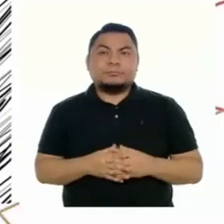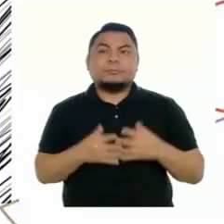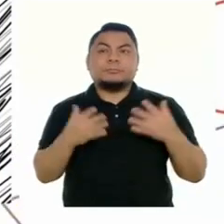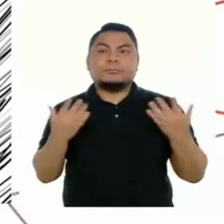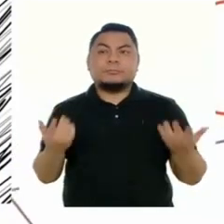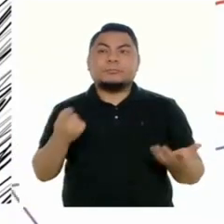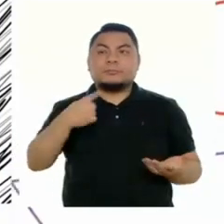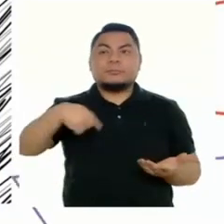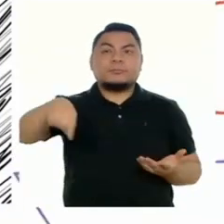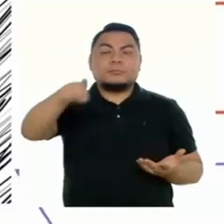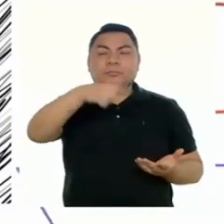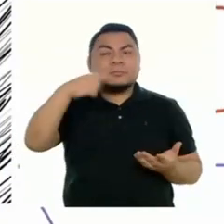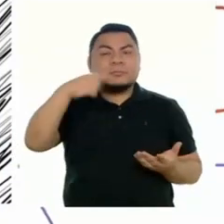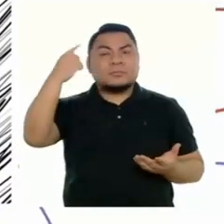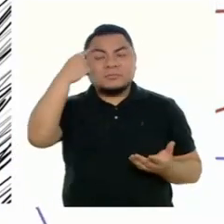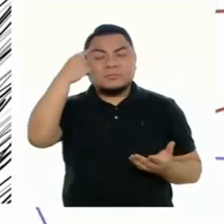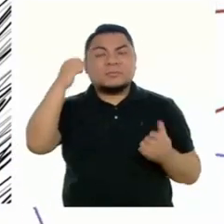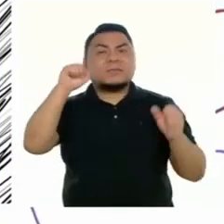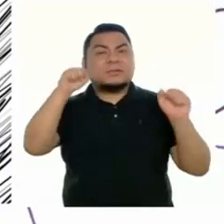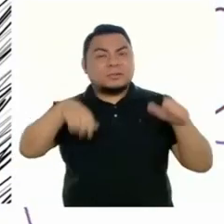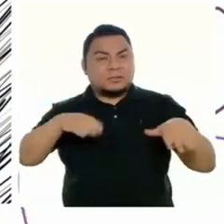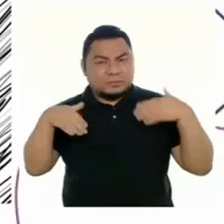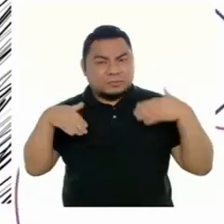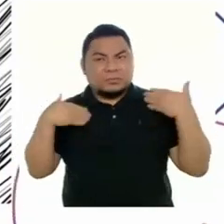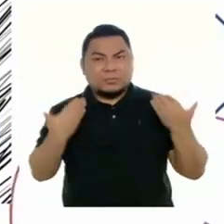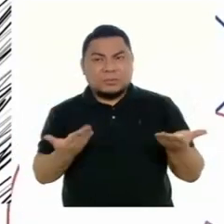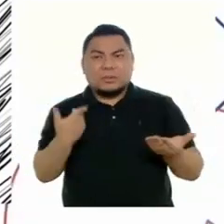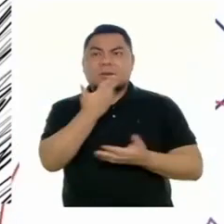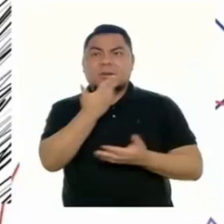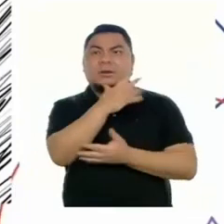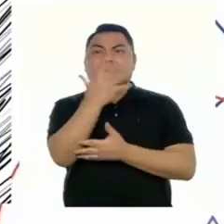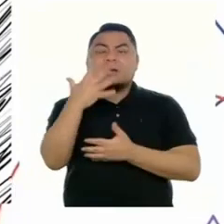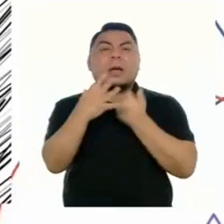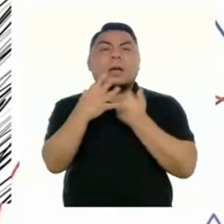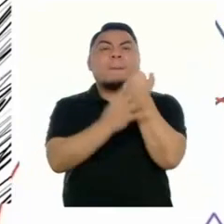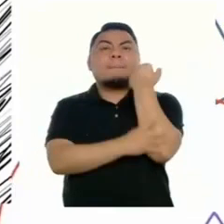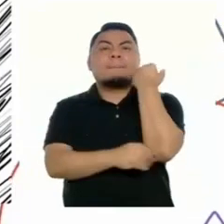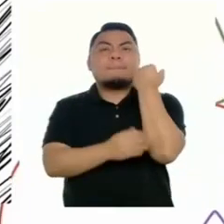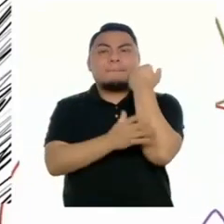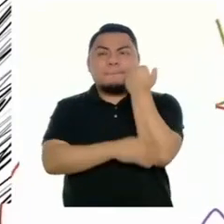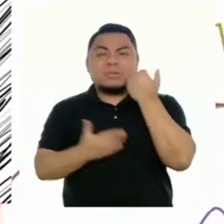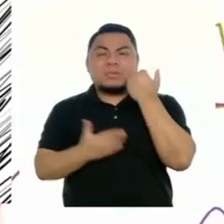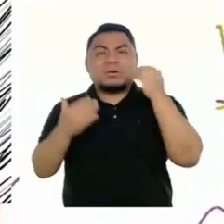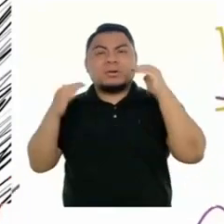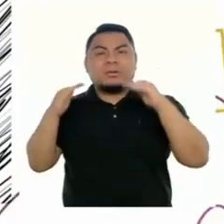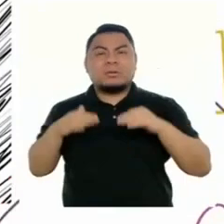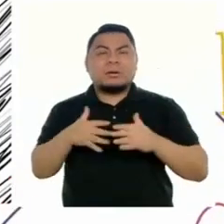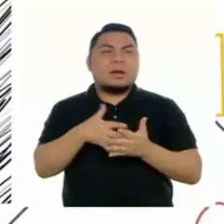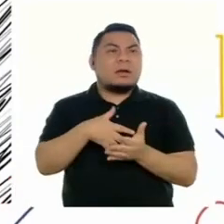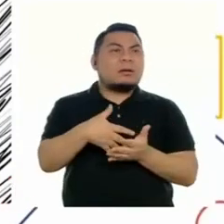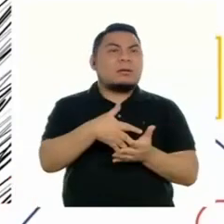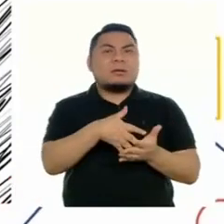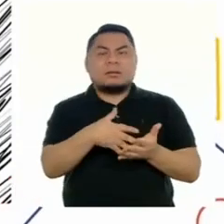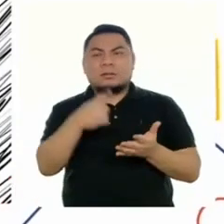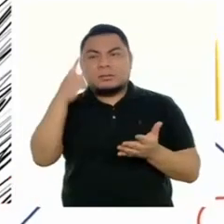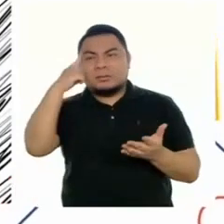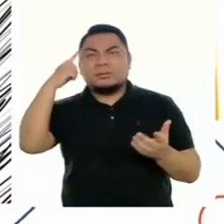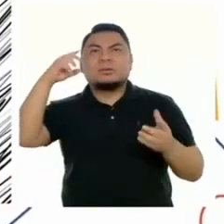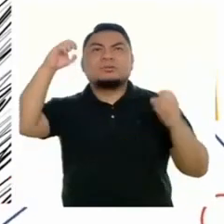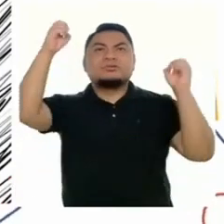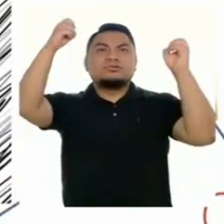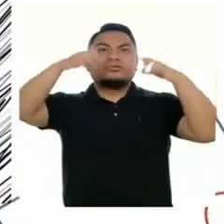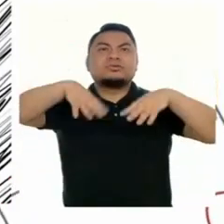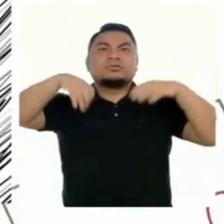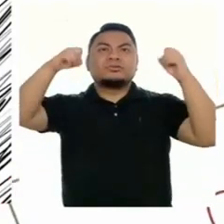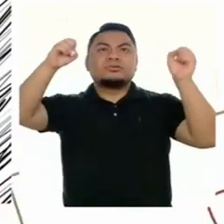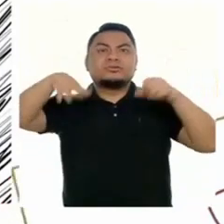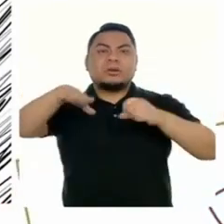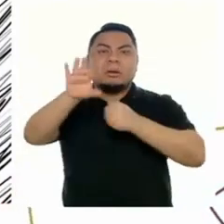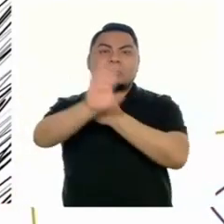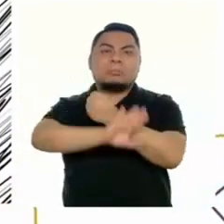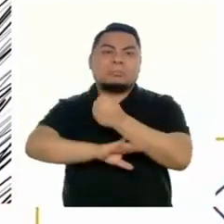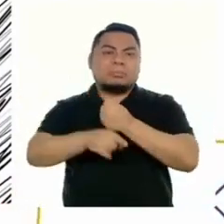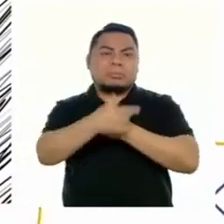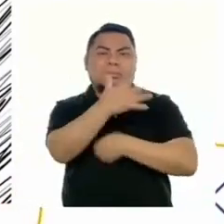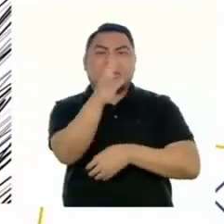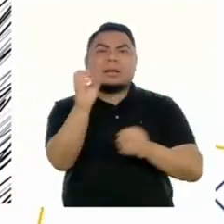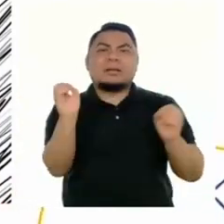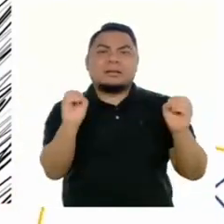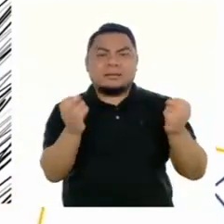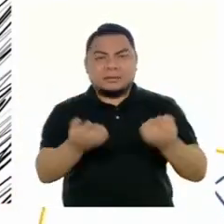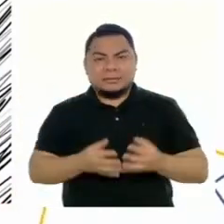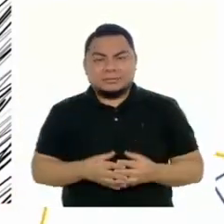La deforestación reduce nuestras posibilidades de superar la pobreza y nos hace más vulnerables a los efectos del cambio climático.